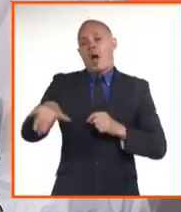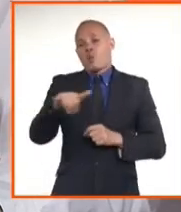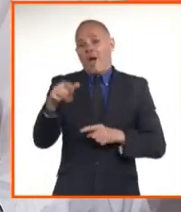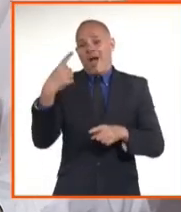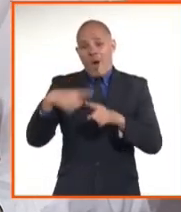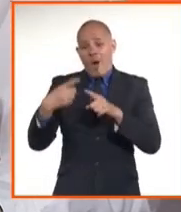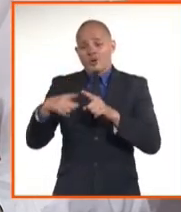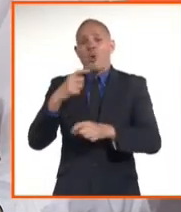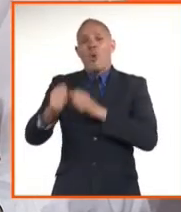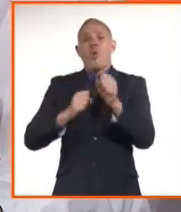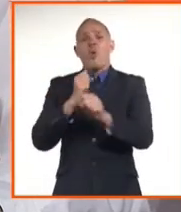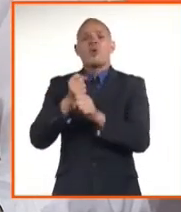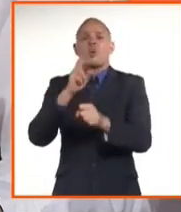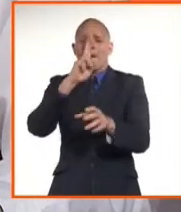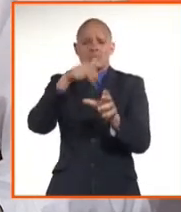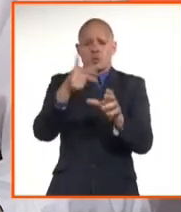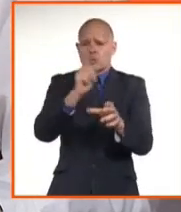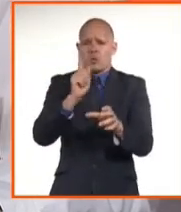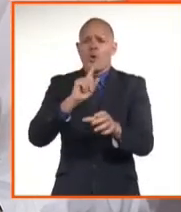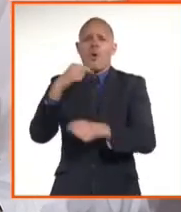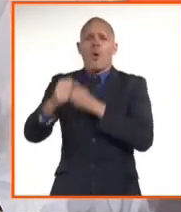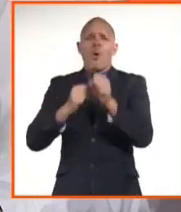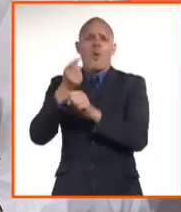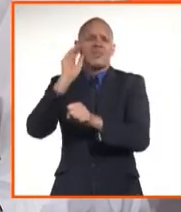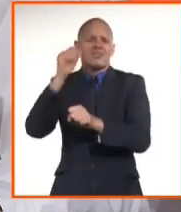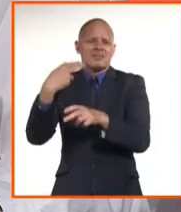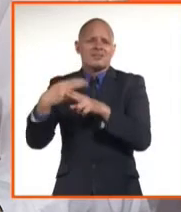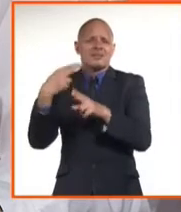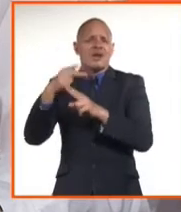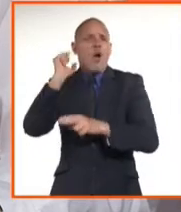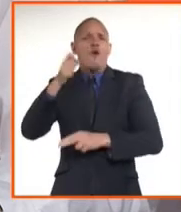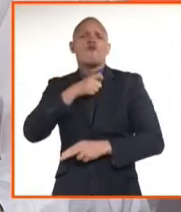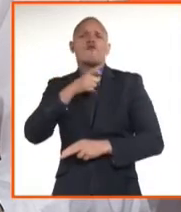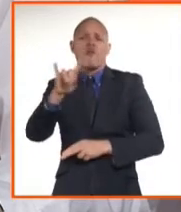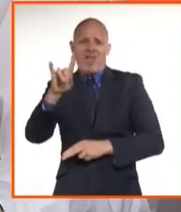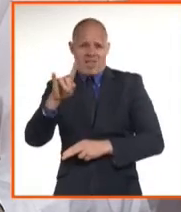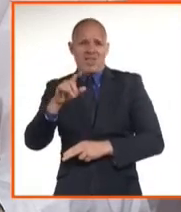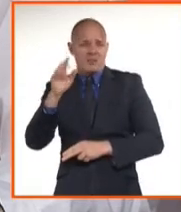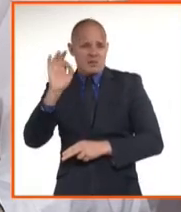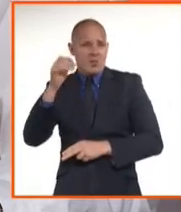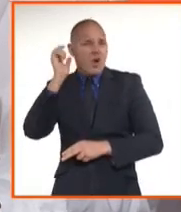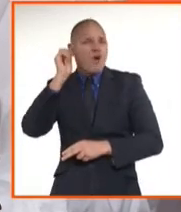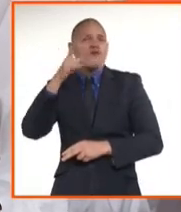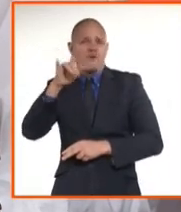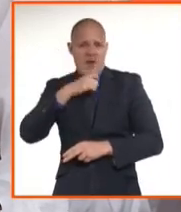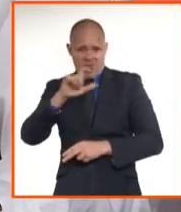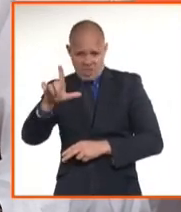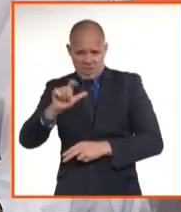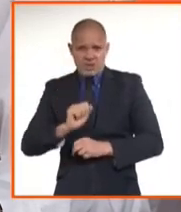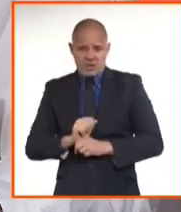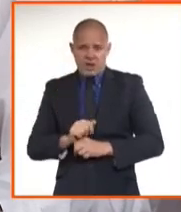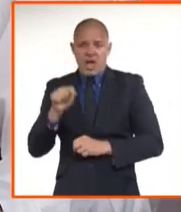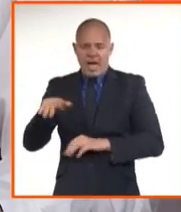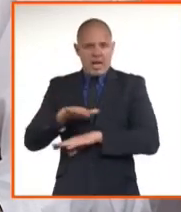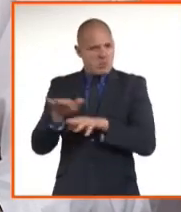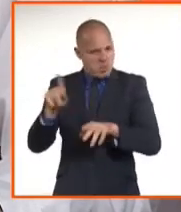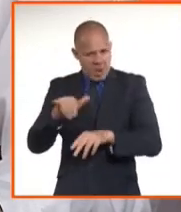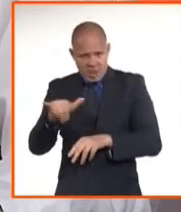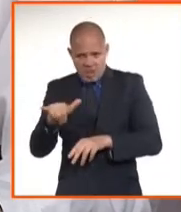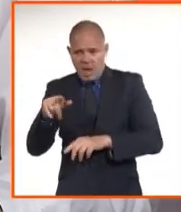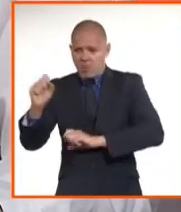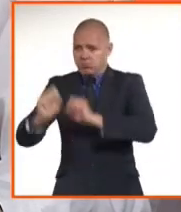un 44% respectivamente. Esto realmente por la falta también de tener recursos para poner estos motores en